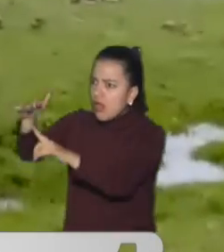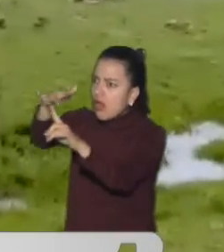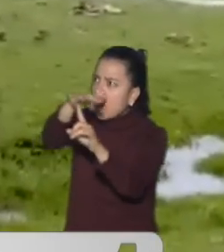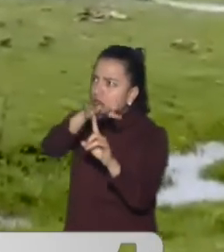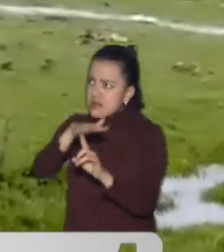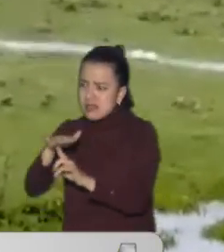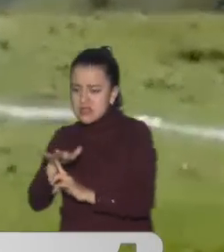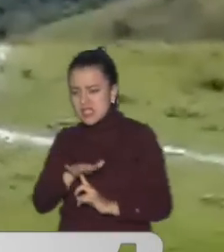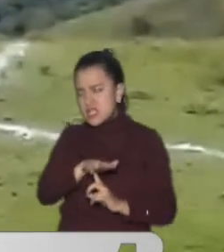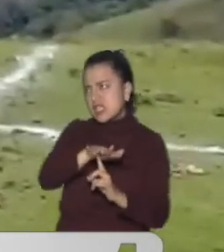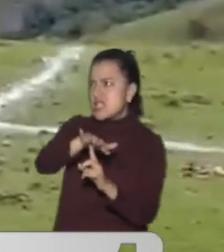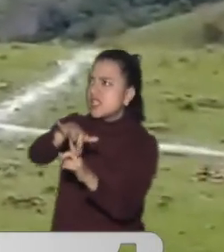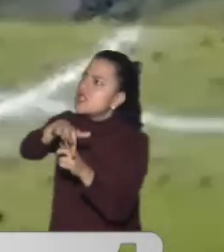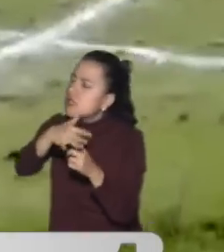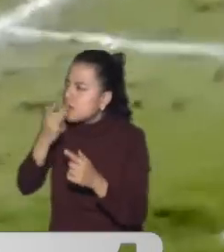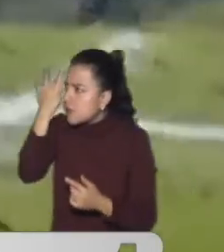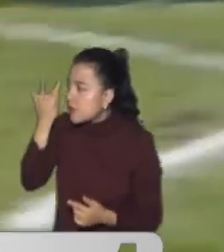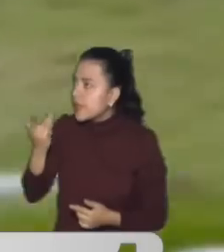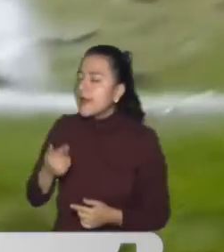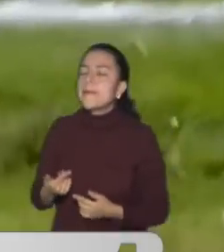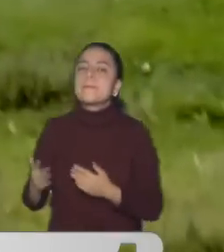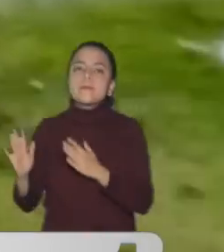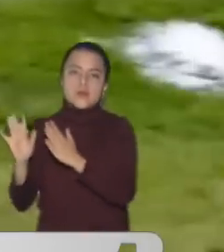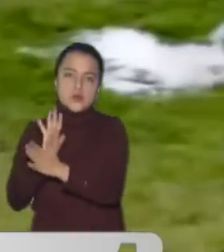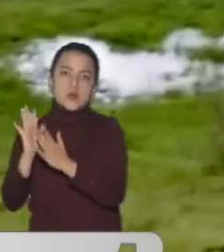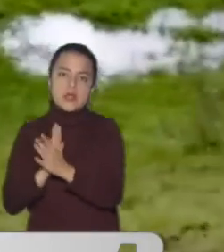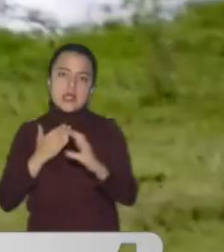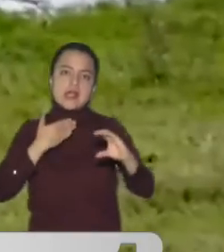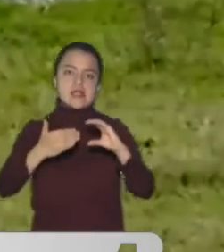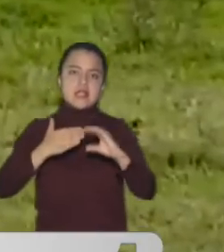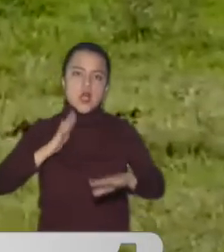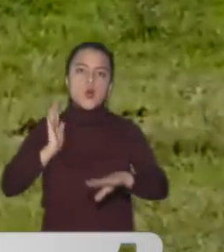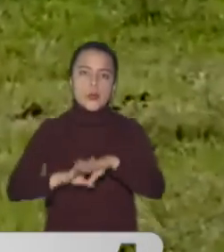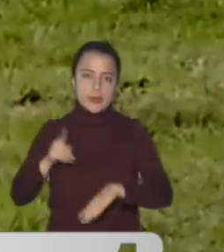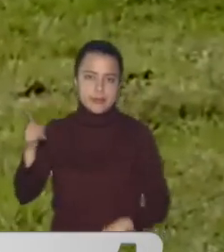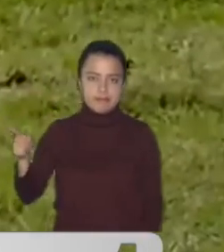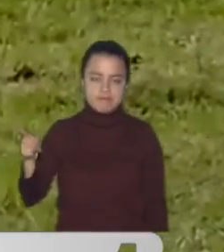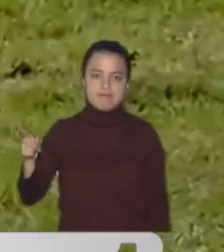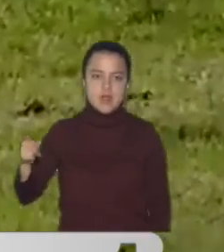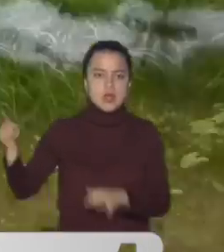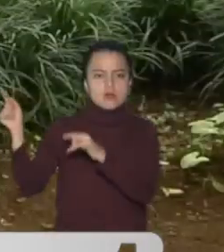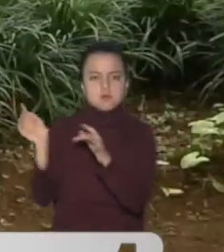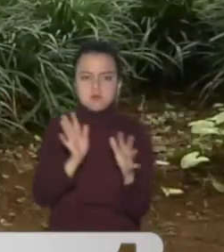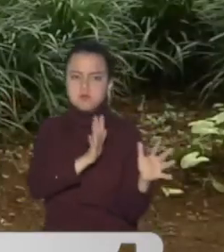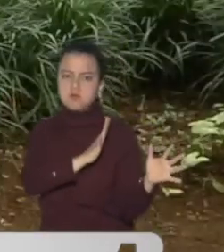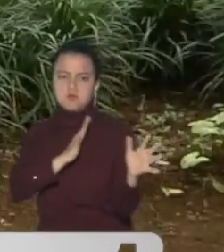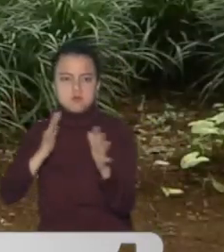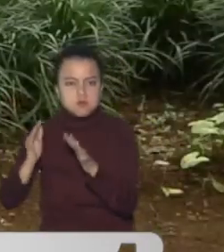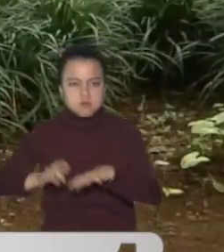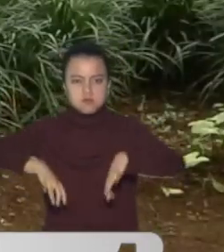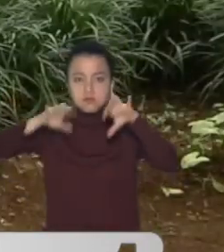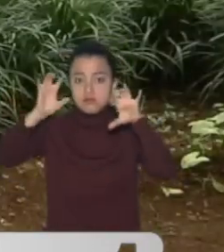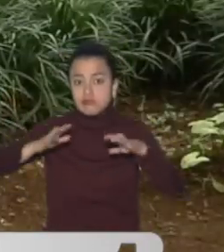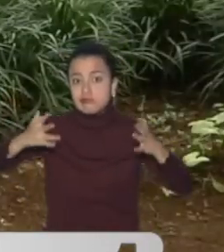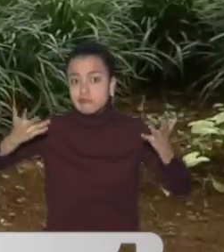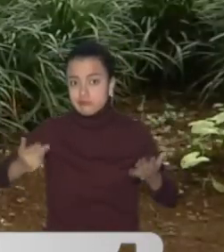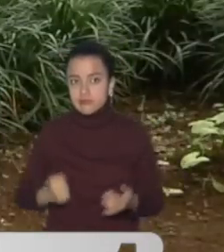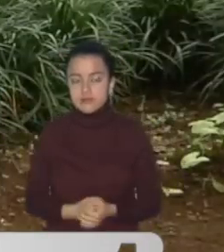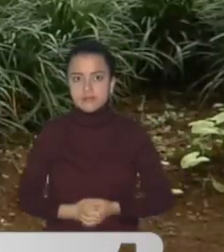derrumbe, las continuas lluvias y también los fuertes vientos. Entre tanto, hay que decir que esta temporada de lluvias ya